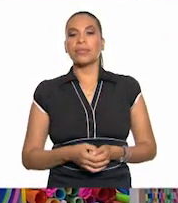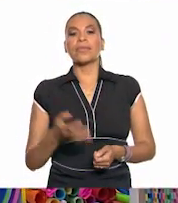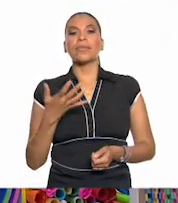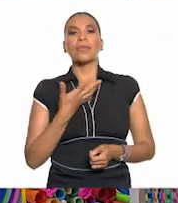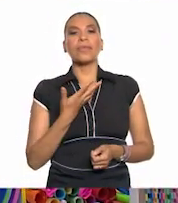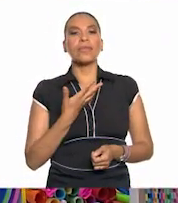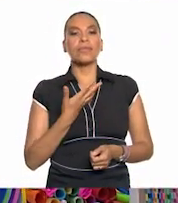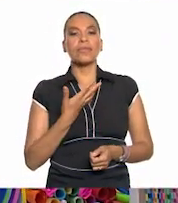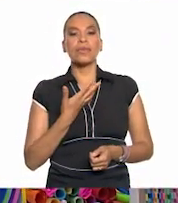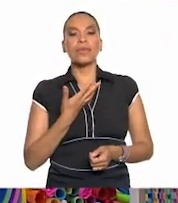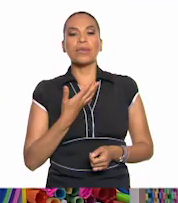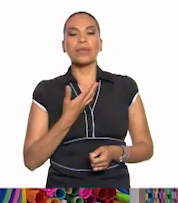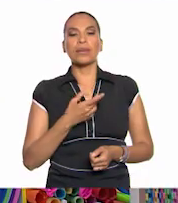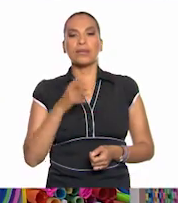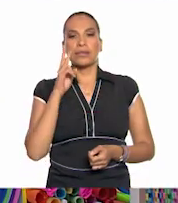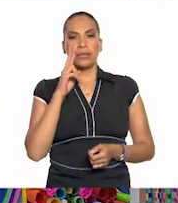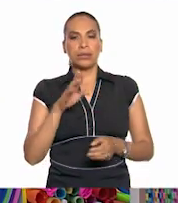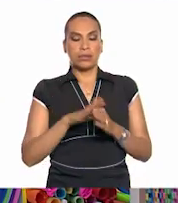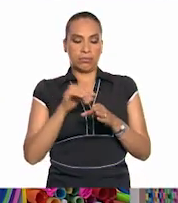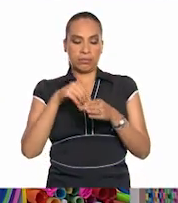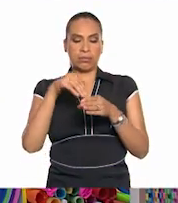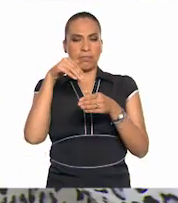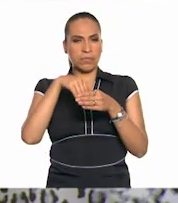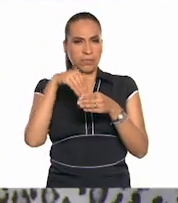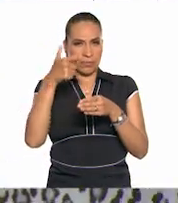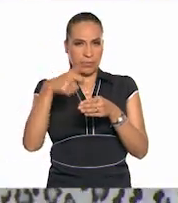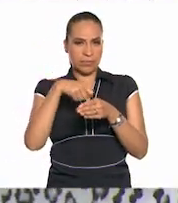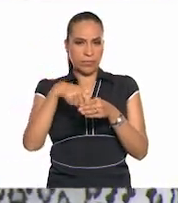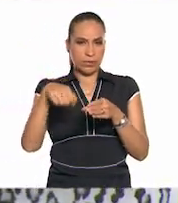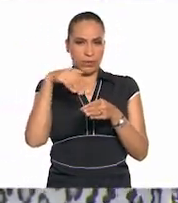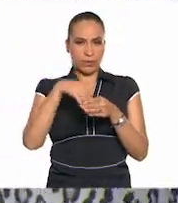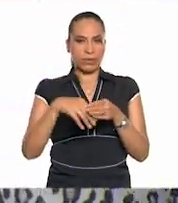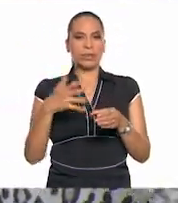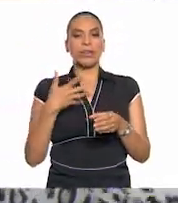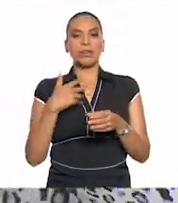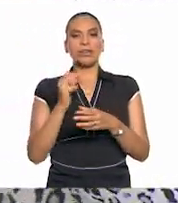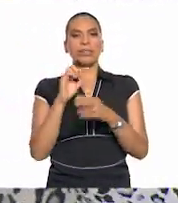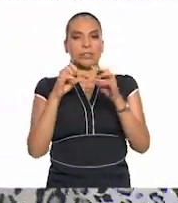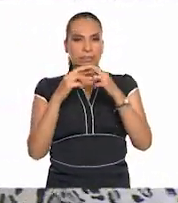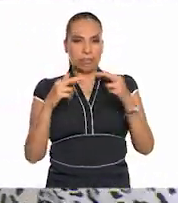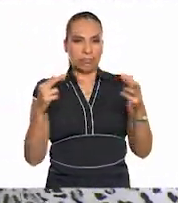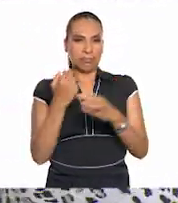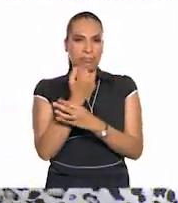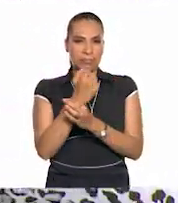Tenemos este bonito pequeño monedero y esta pulserita.